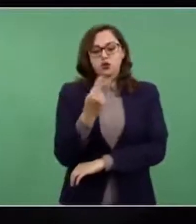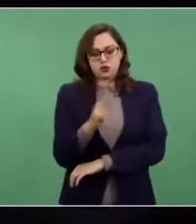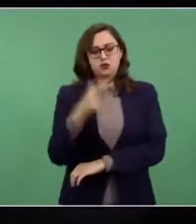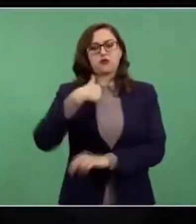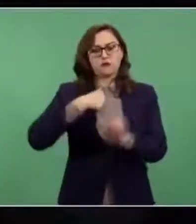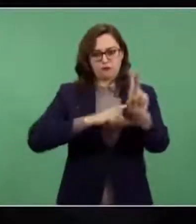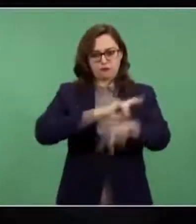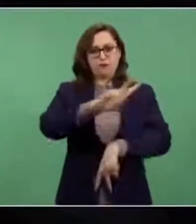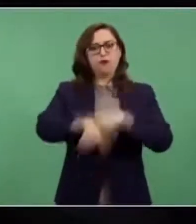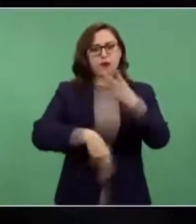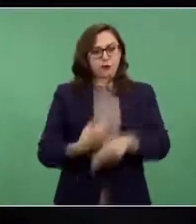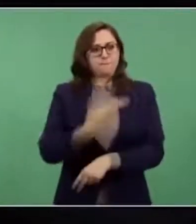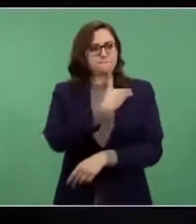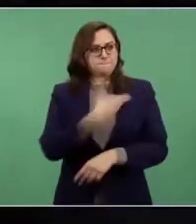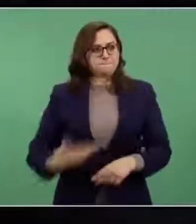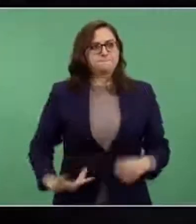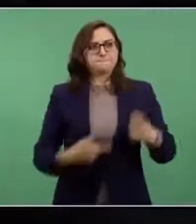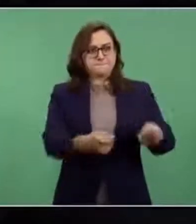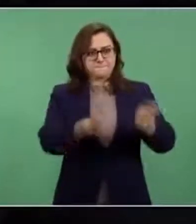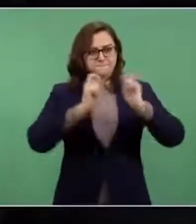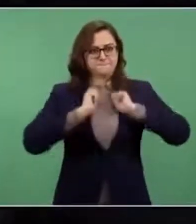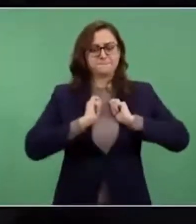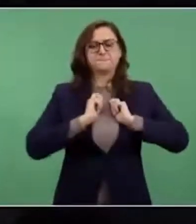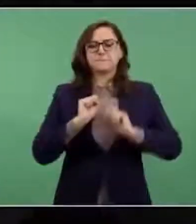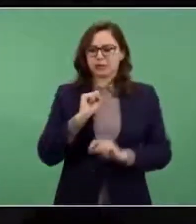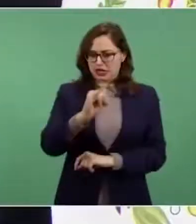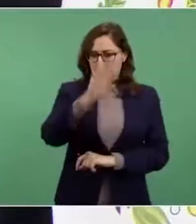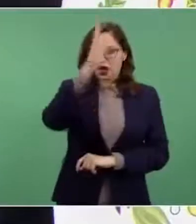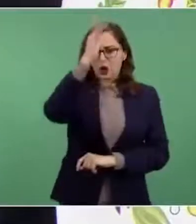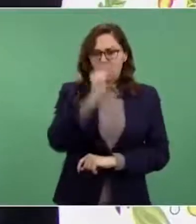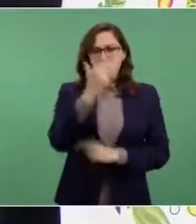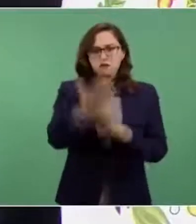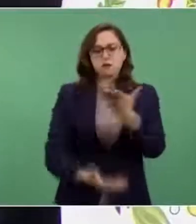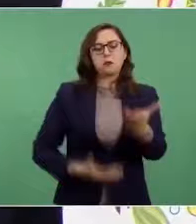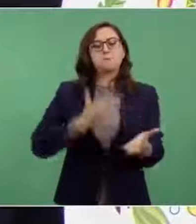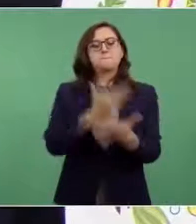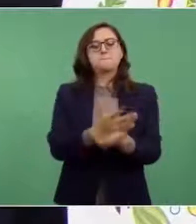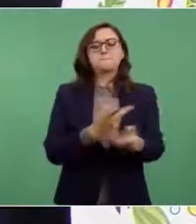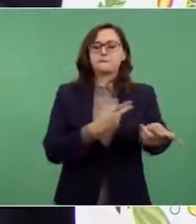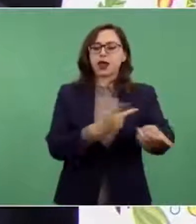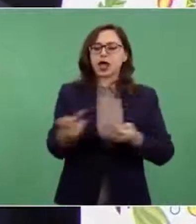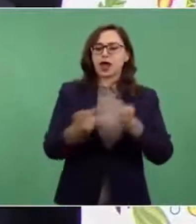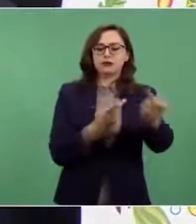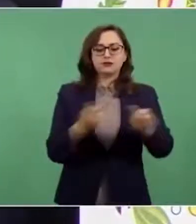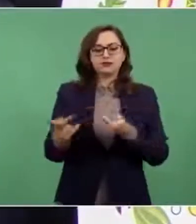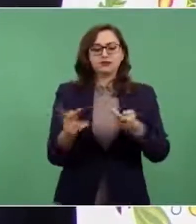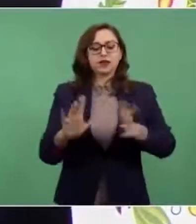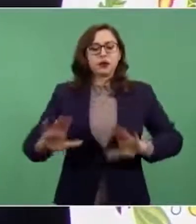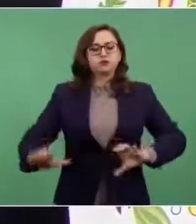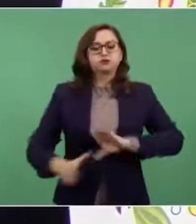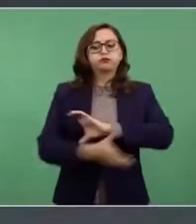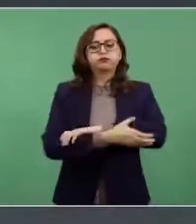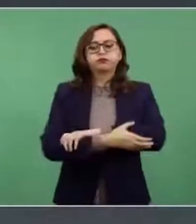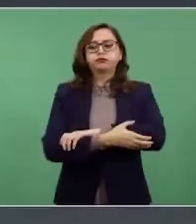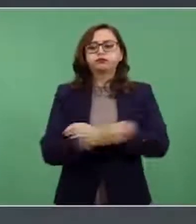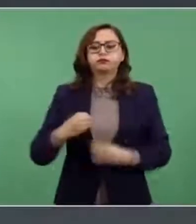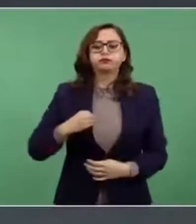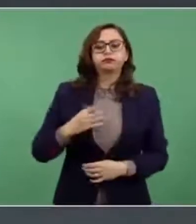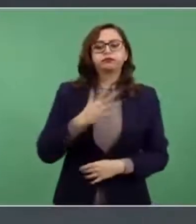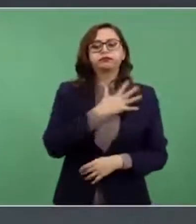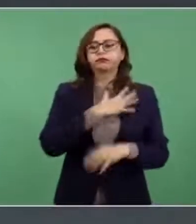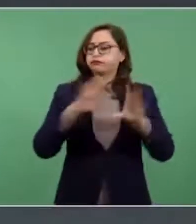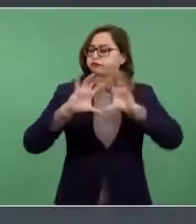consejo y propuse la aplicación de un plan de bienestar y fraternidad